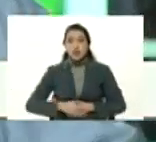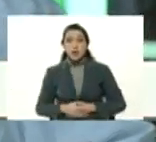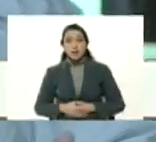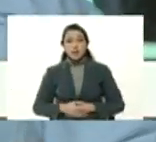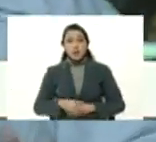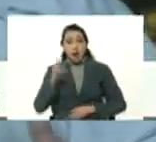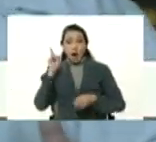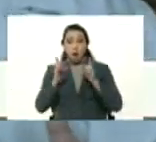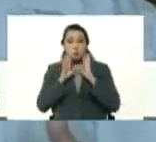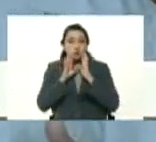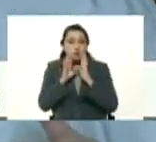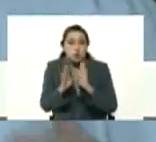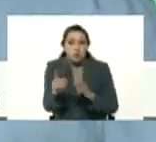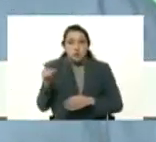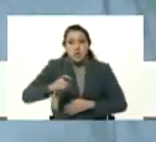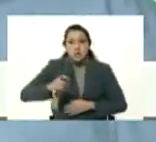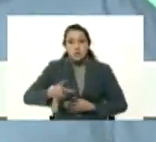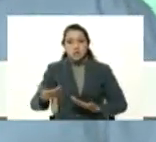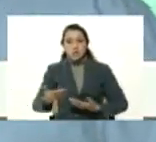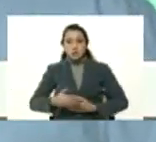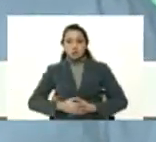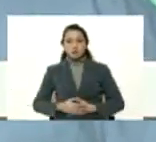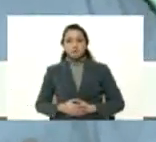algún consejo, para